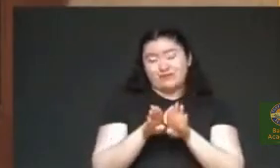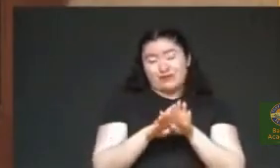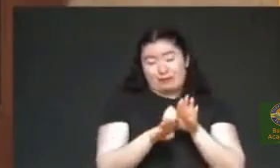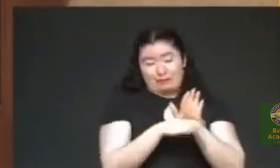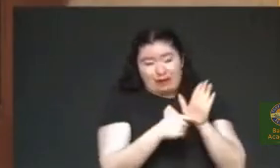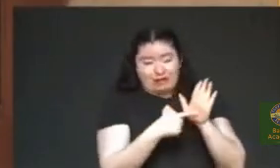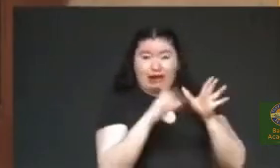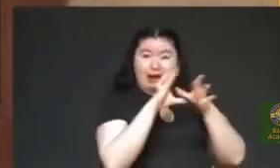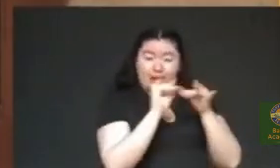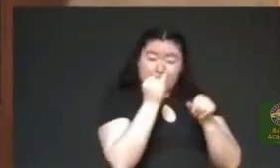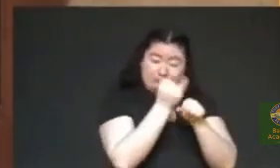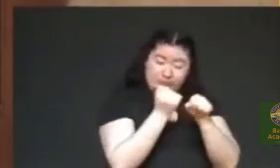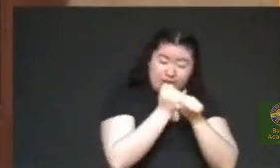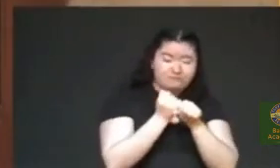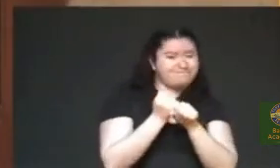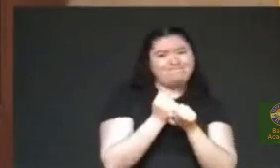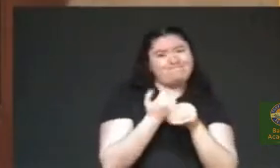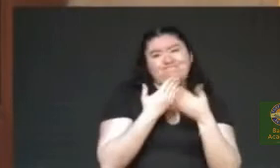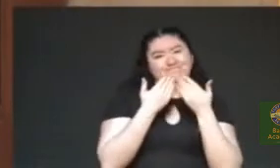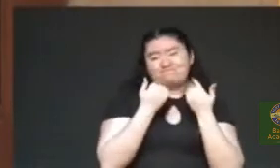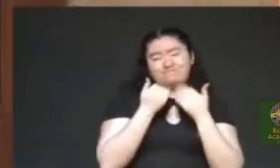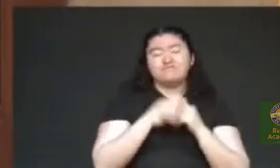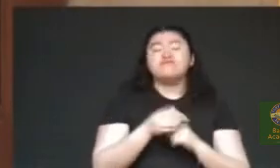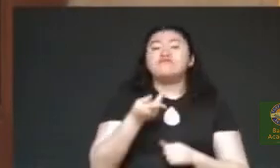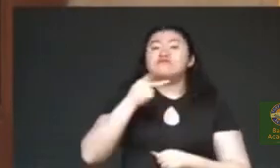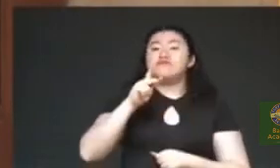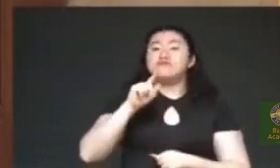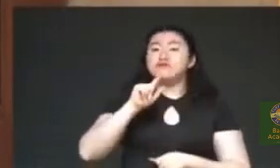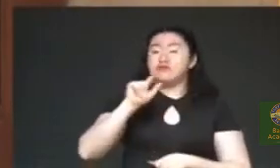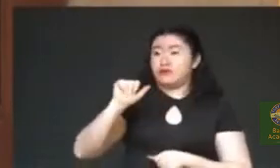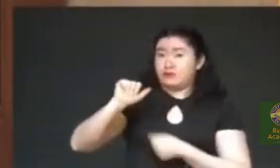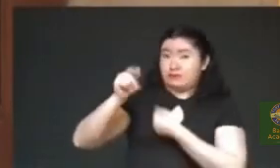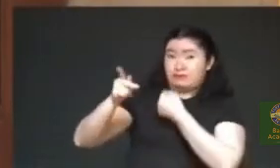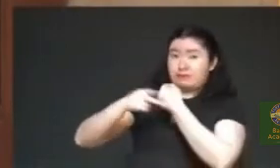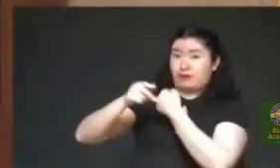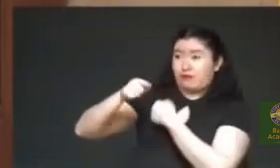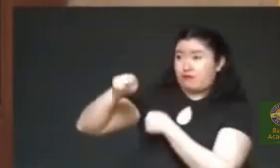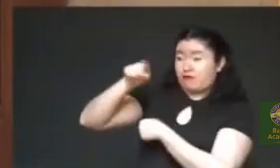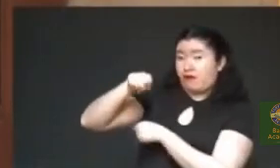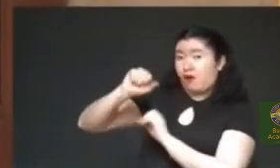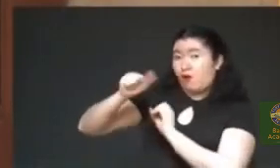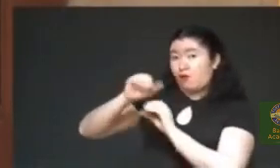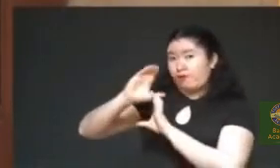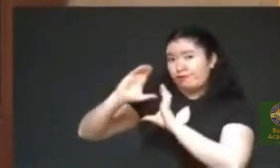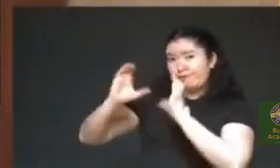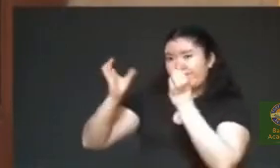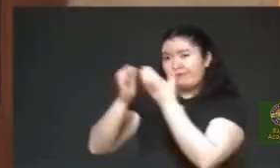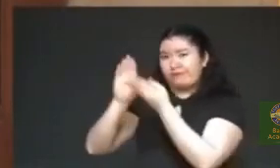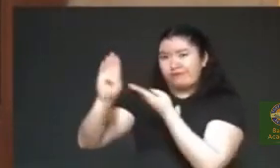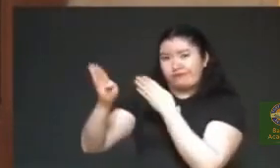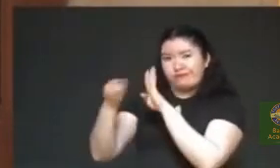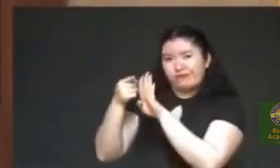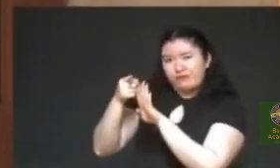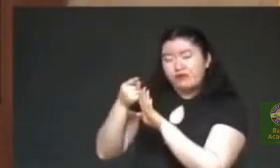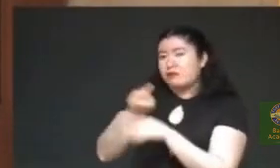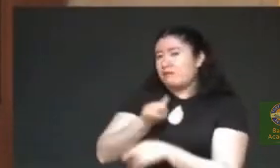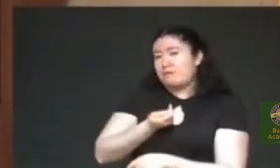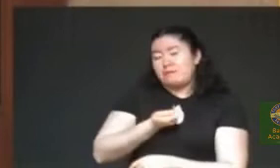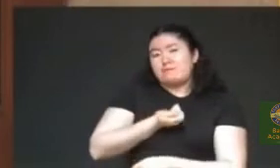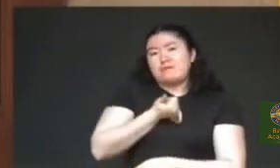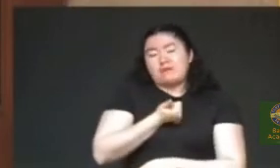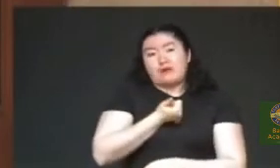pero basado en lo que ha pasado en otras partes del mundo, los primeros días es un porcentaje pequeño